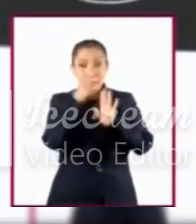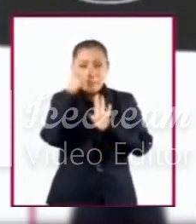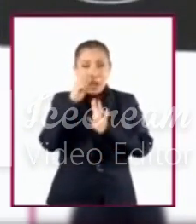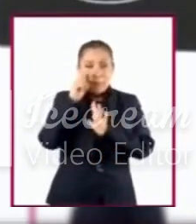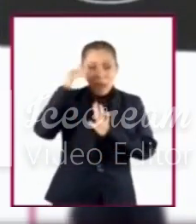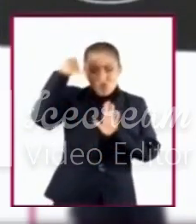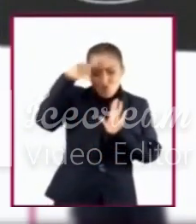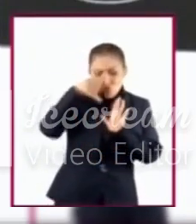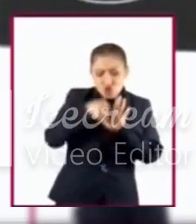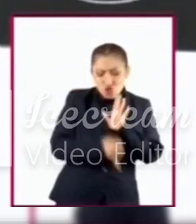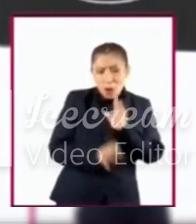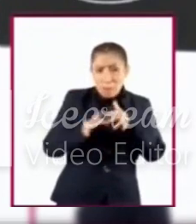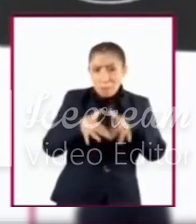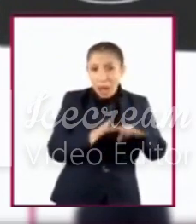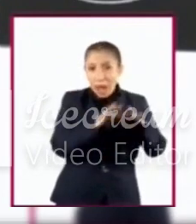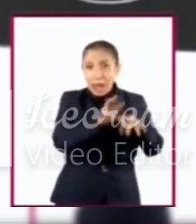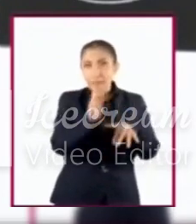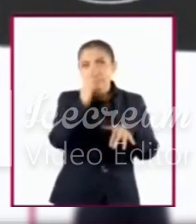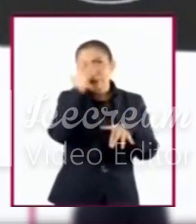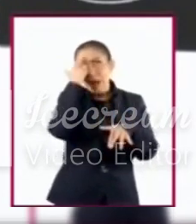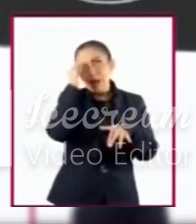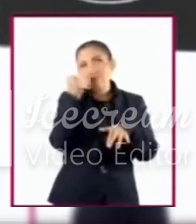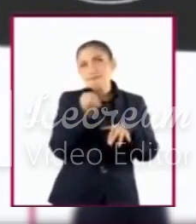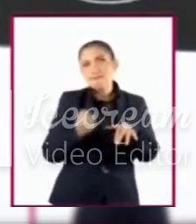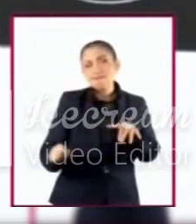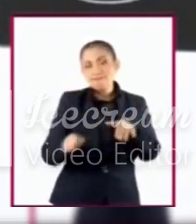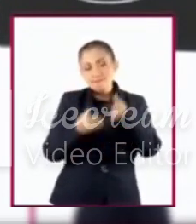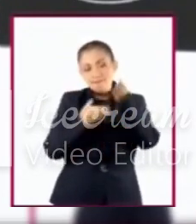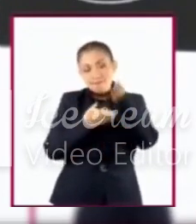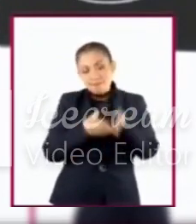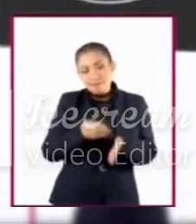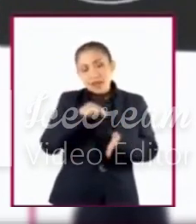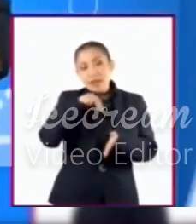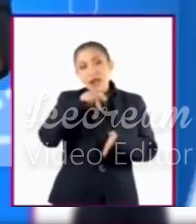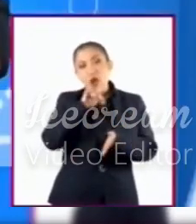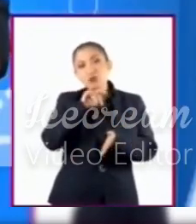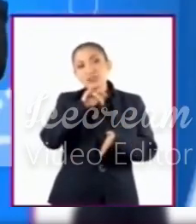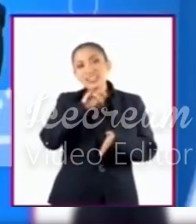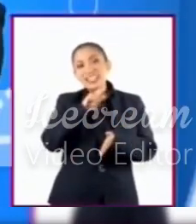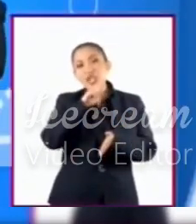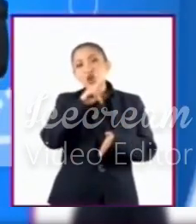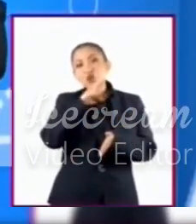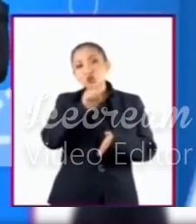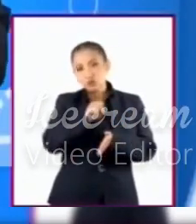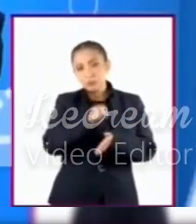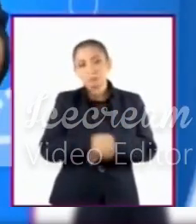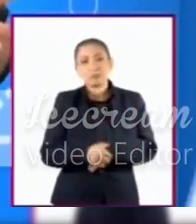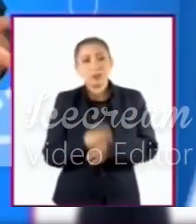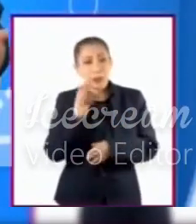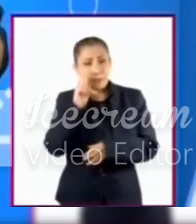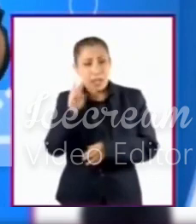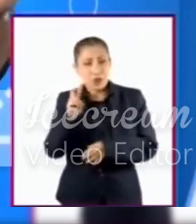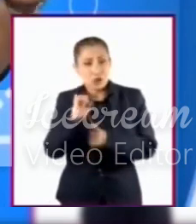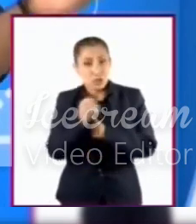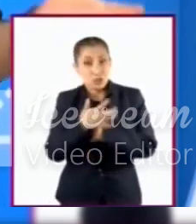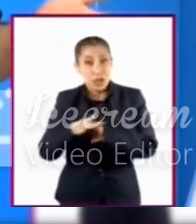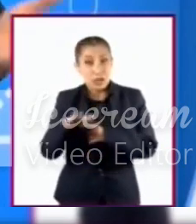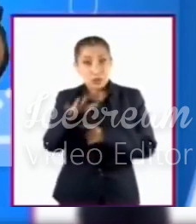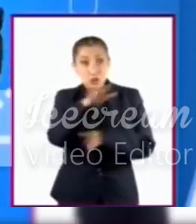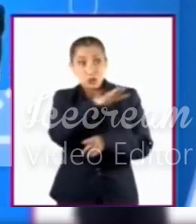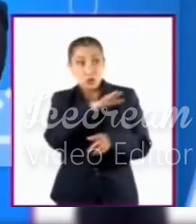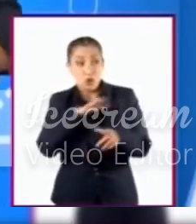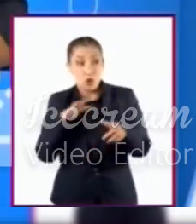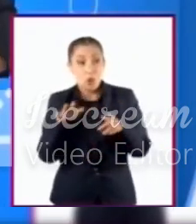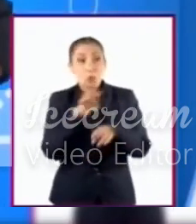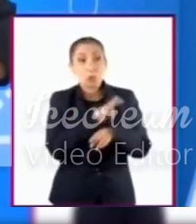explorar las profundidades del mar nos recordó al famoso submarino Nautilus. Como se dieron cuenta, las situaciones que nos